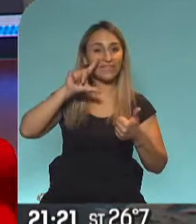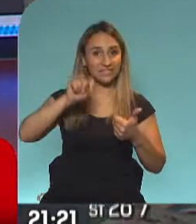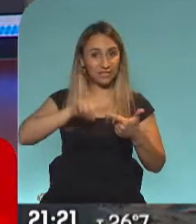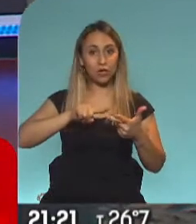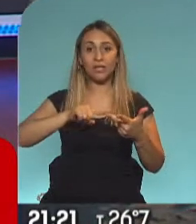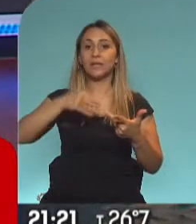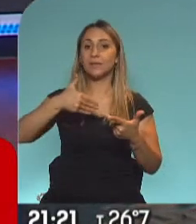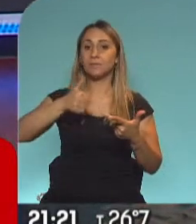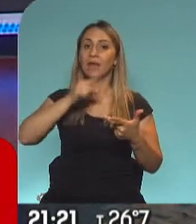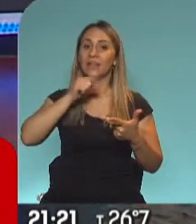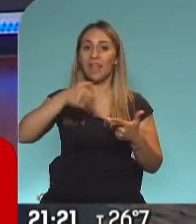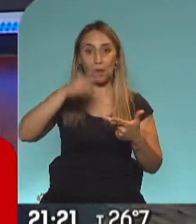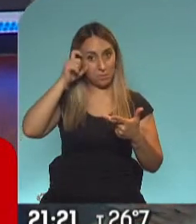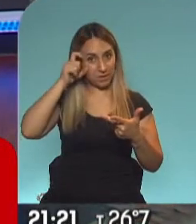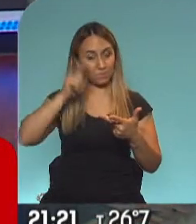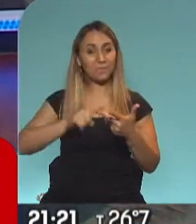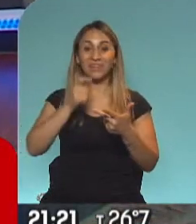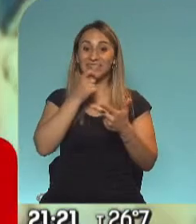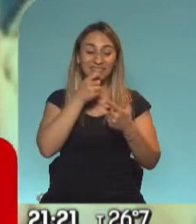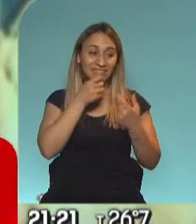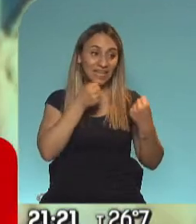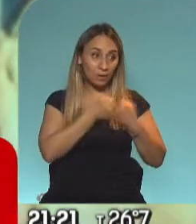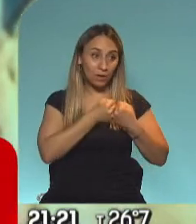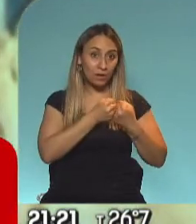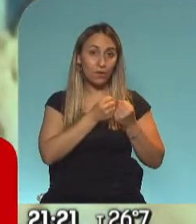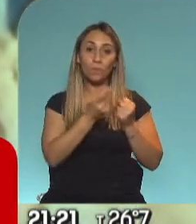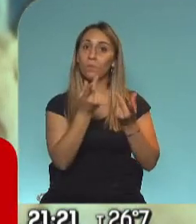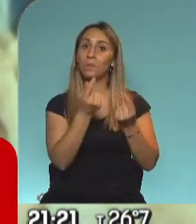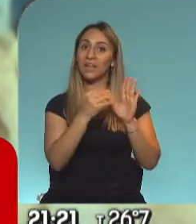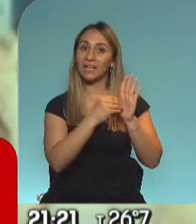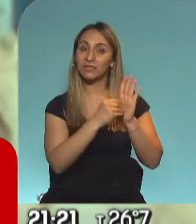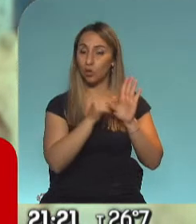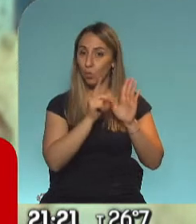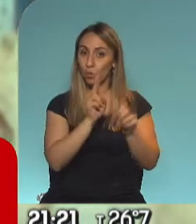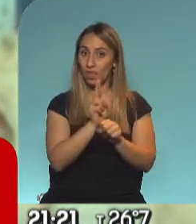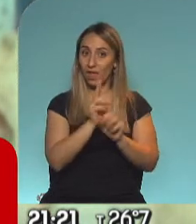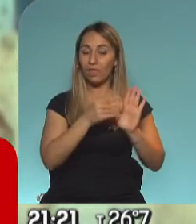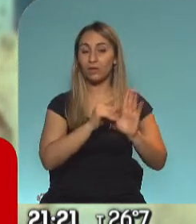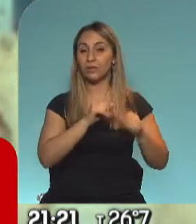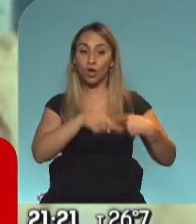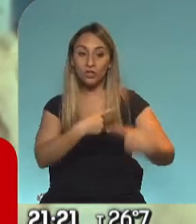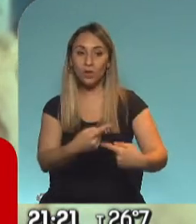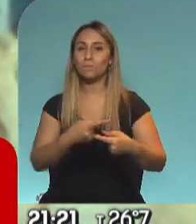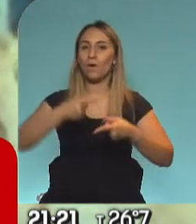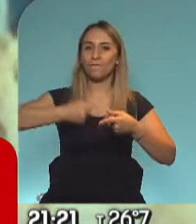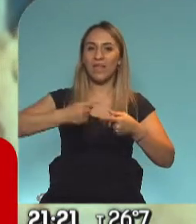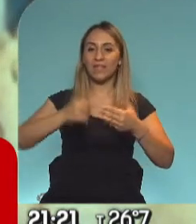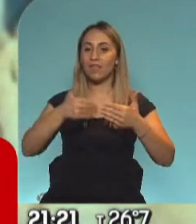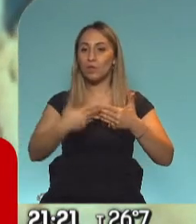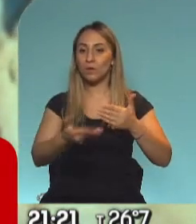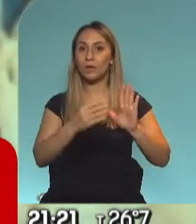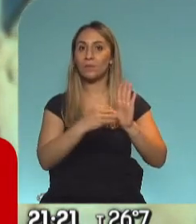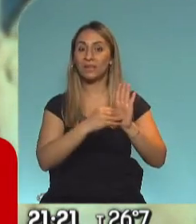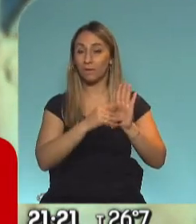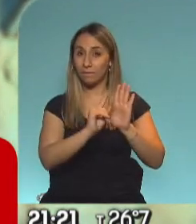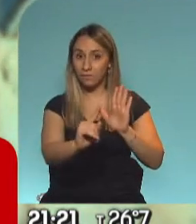Si sigue luego estos acuerdos, estos precios cuidados pasadas las fiestas, todavía no está confirmado, pero por